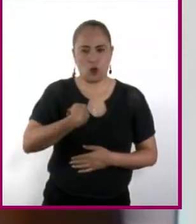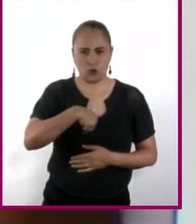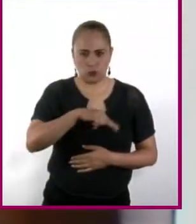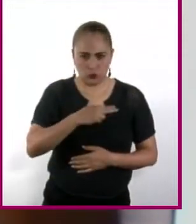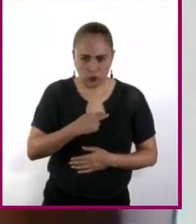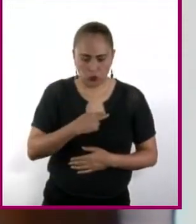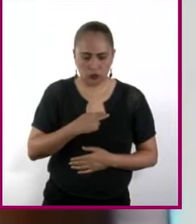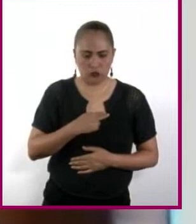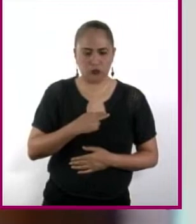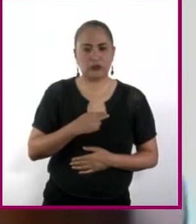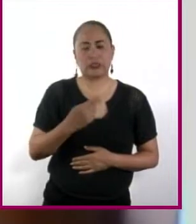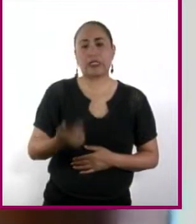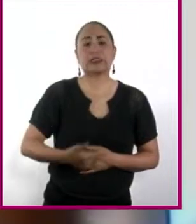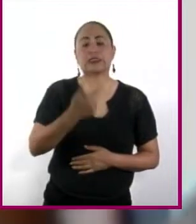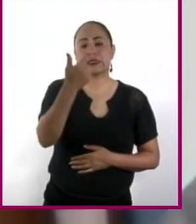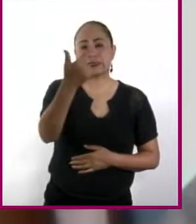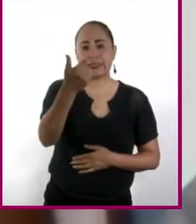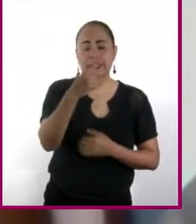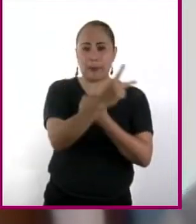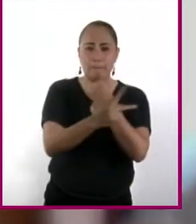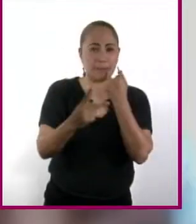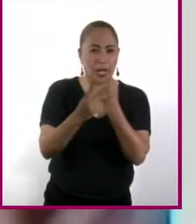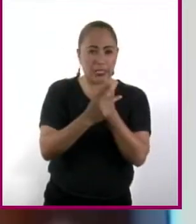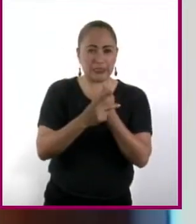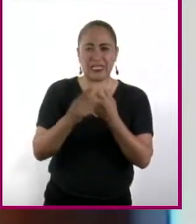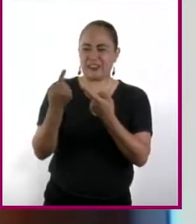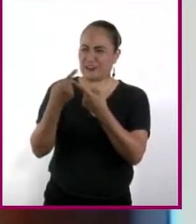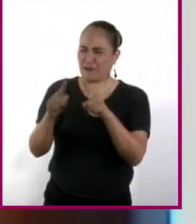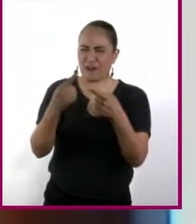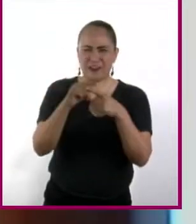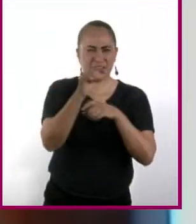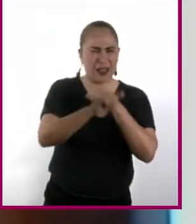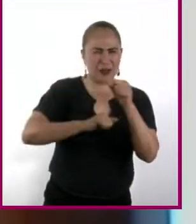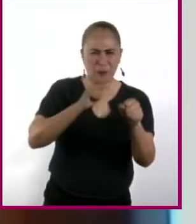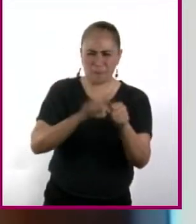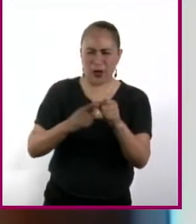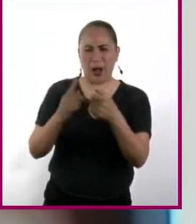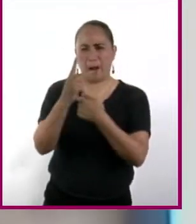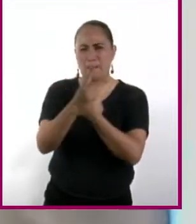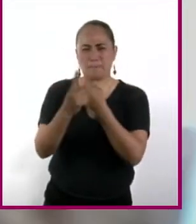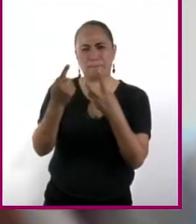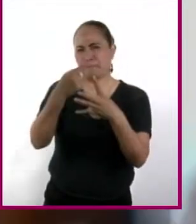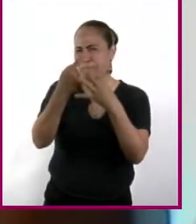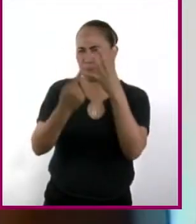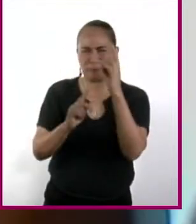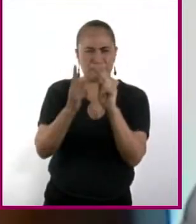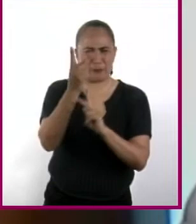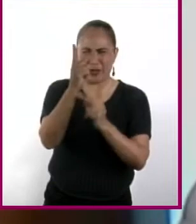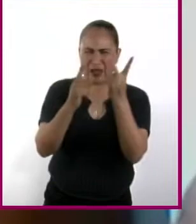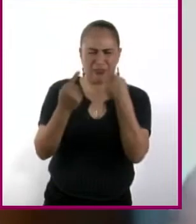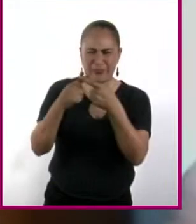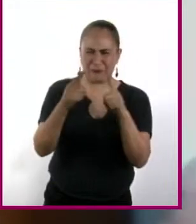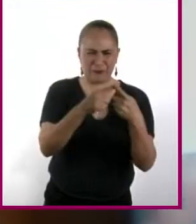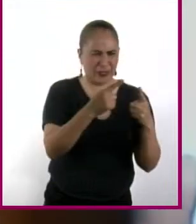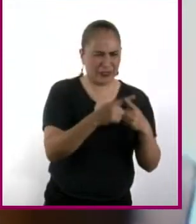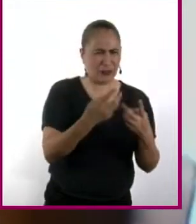los 7 países mega biodiversos del mundo están en América Latina, encabezado por